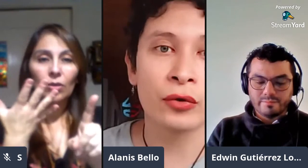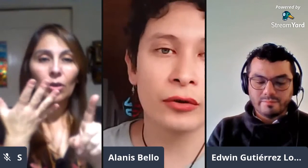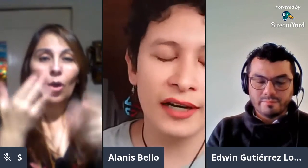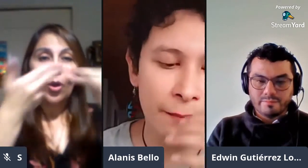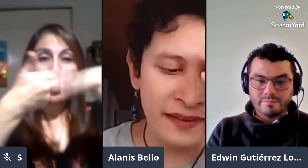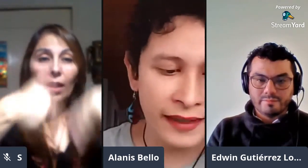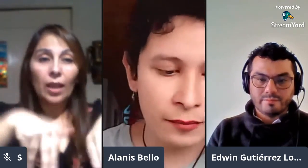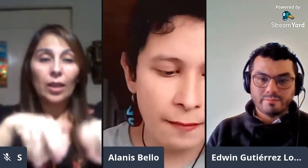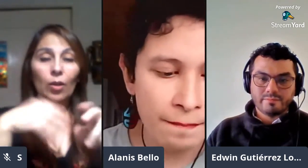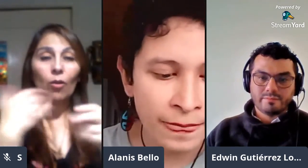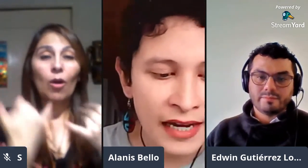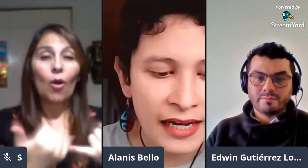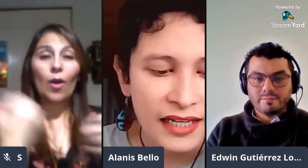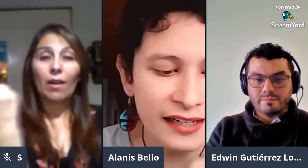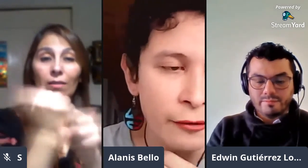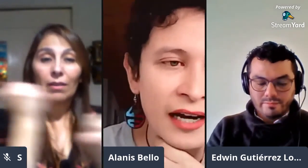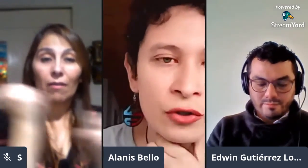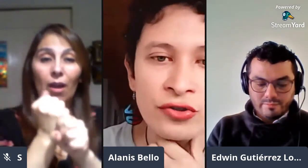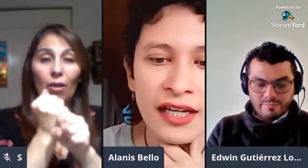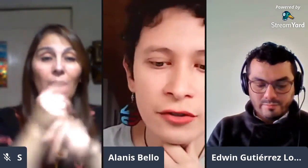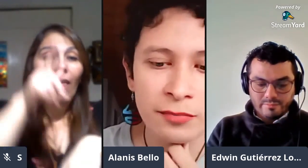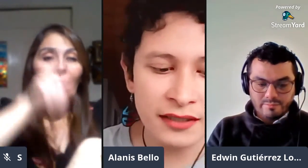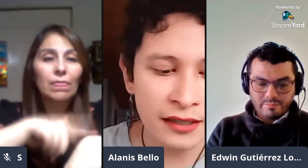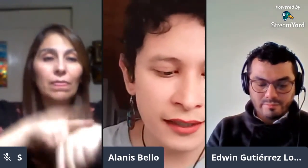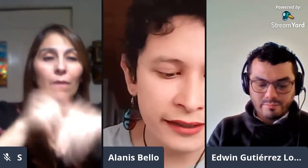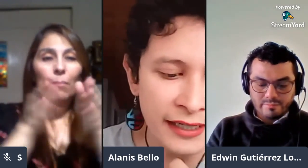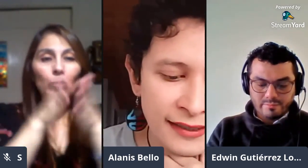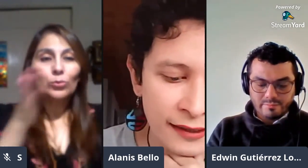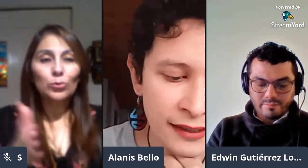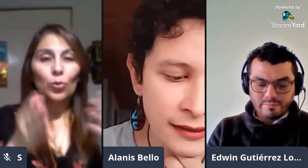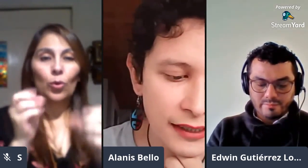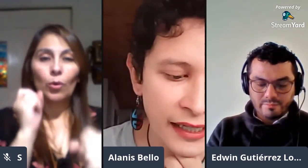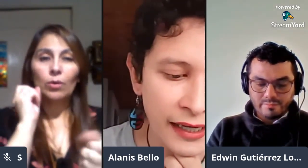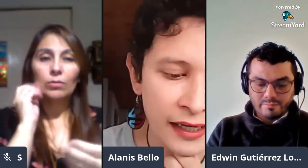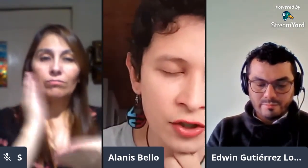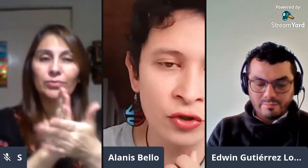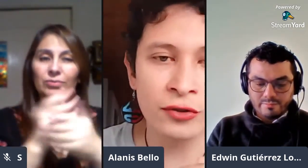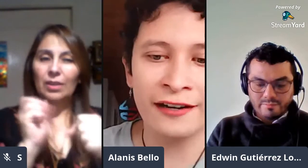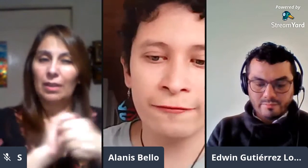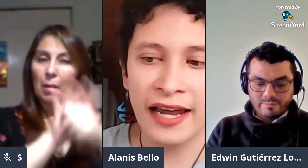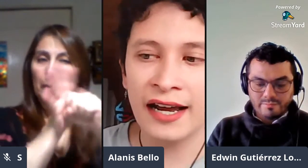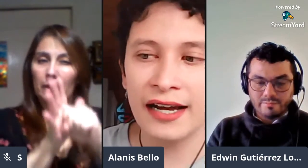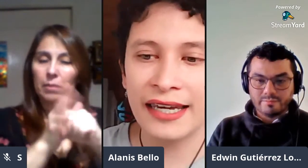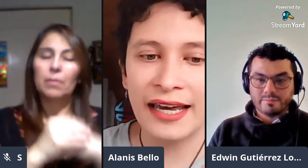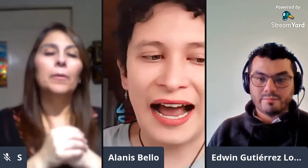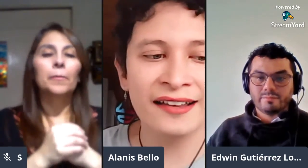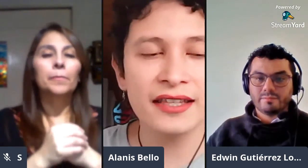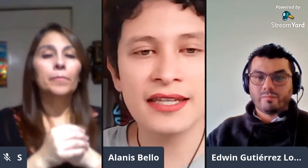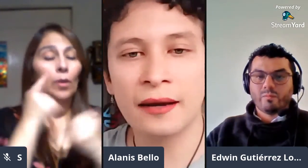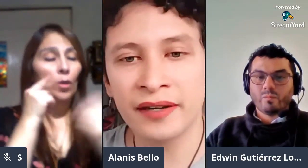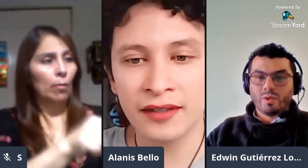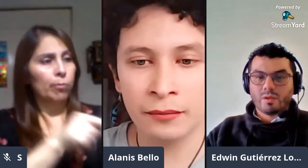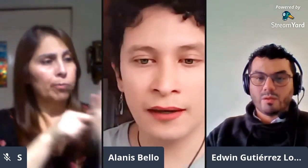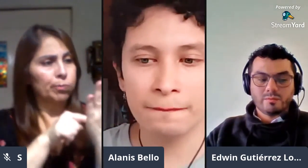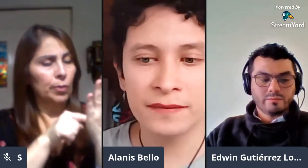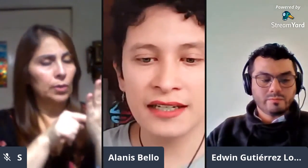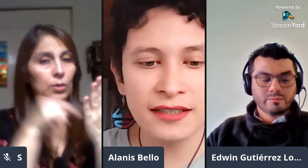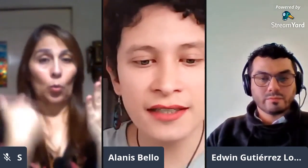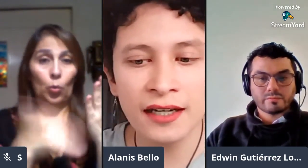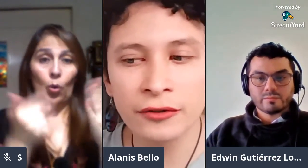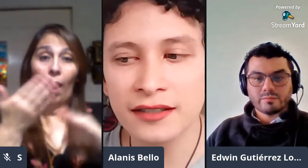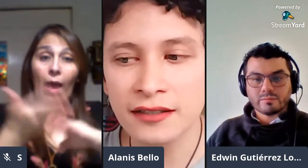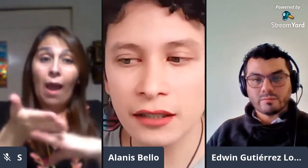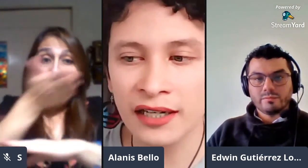como producto de la pandemia, y revela unos datos bastante interesantes que nos refleja que antes de la pandemia